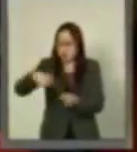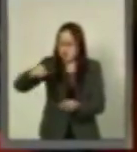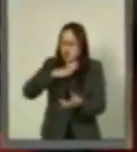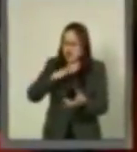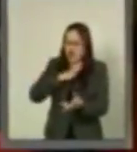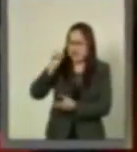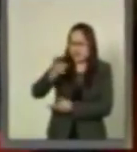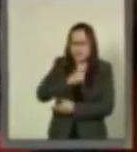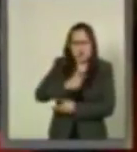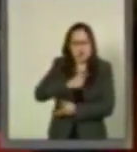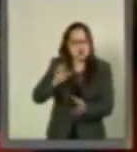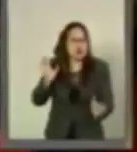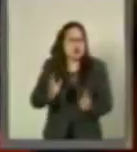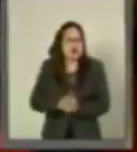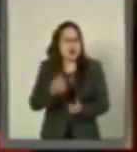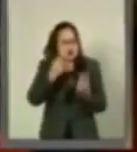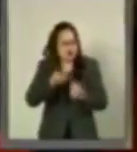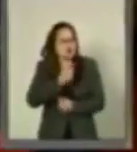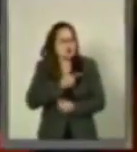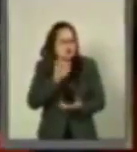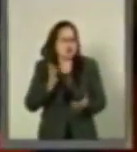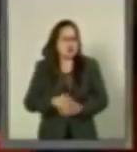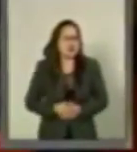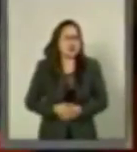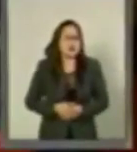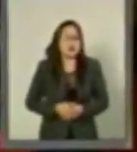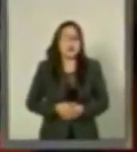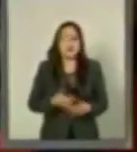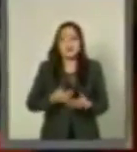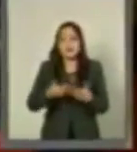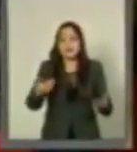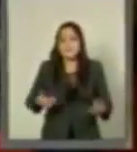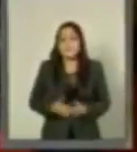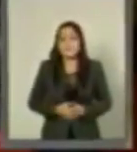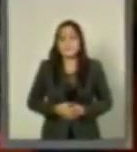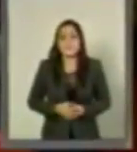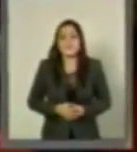como a muchos les gusta, como a algunos les gusta. Entonces,